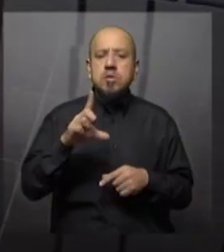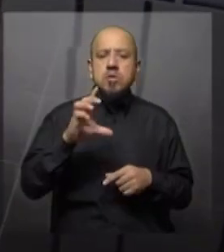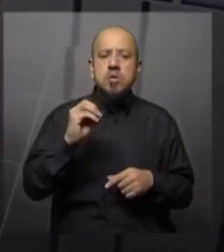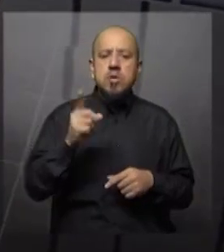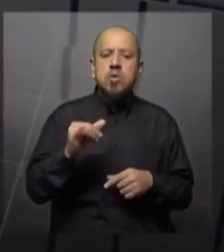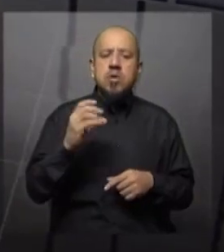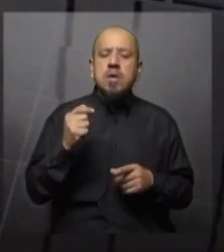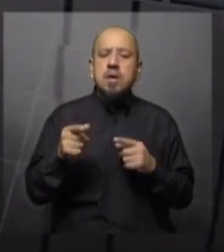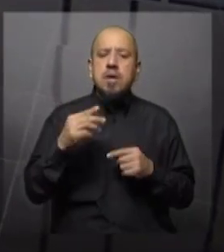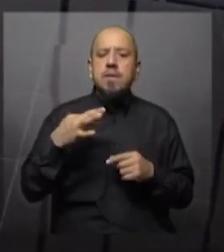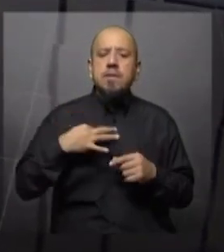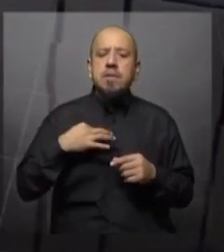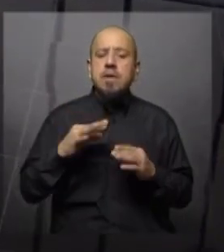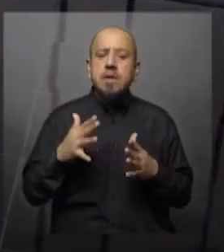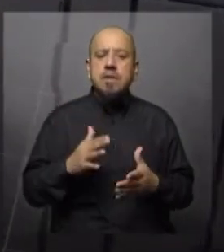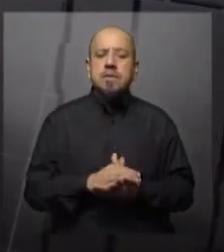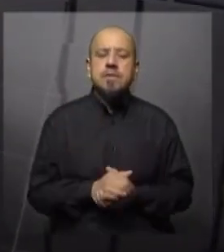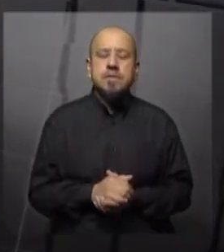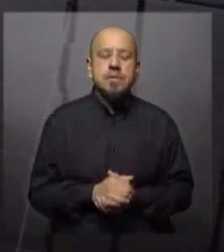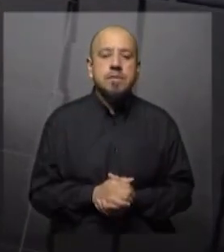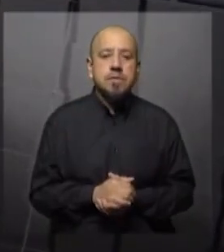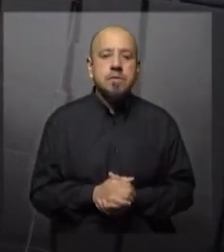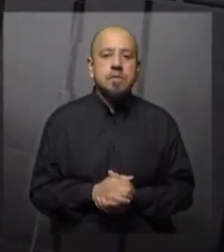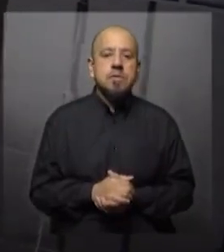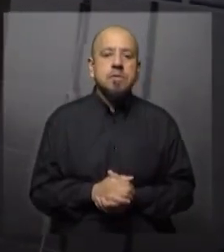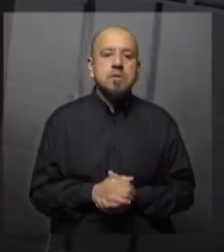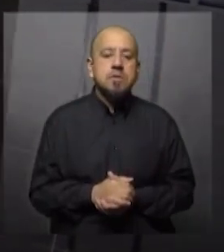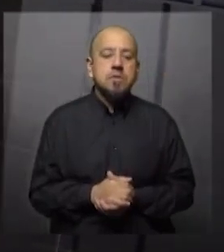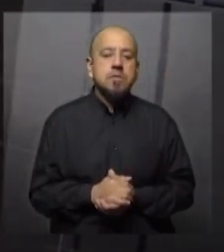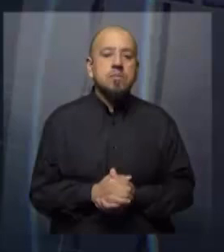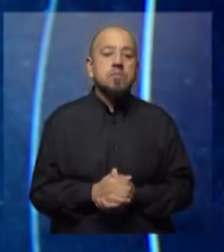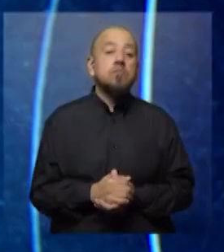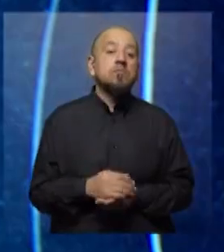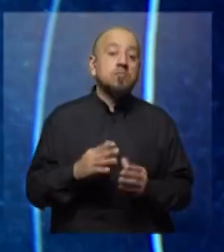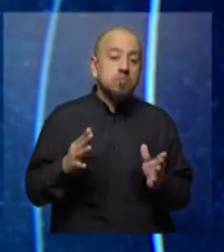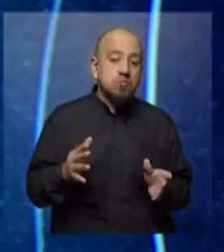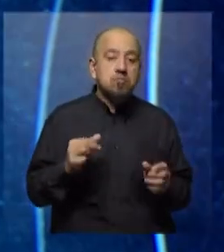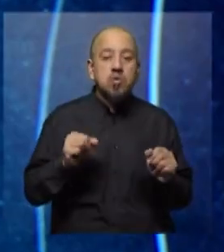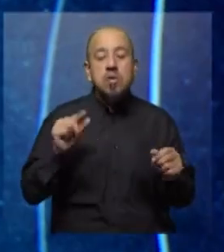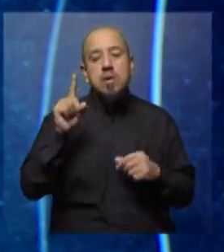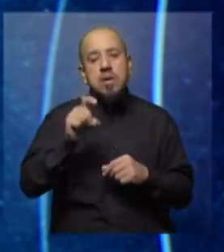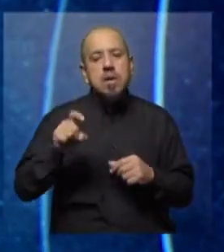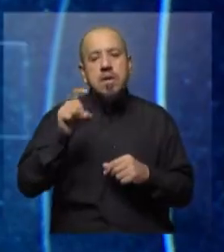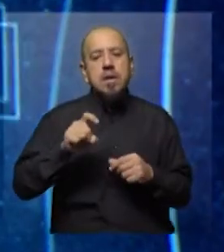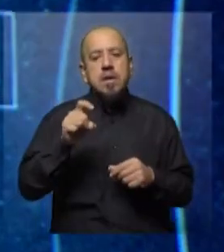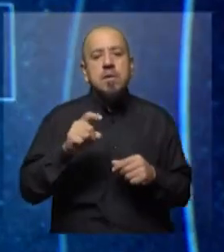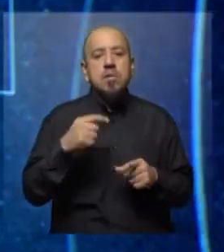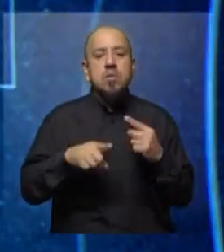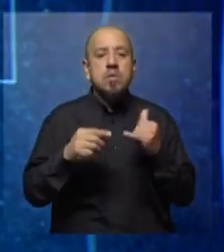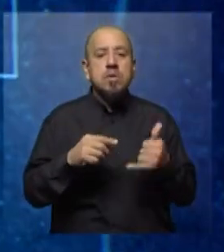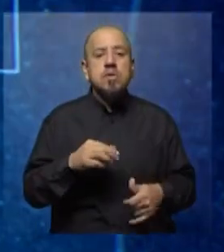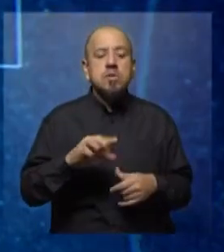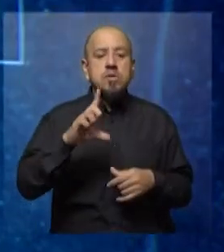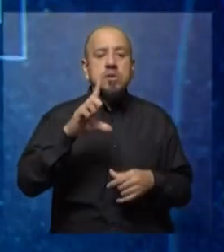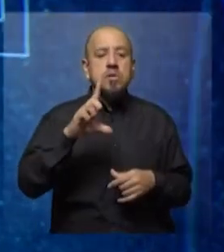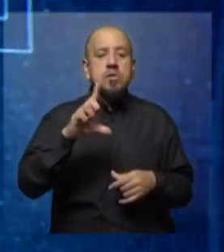Ferreira bueno es interesante Porque alguien puede engañarse y creer que como contiene el término